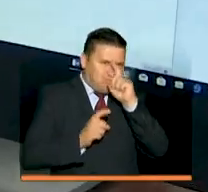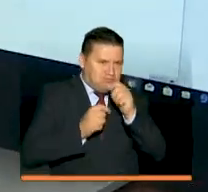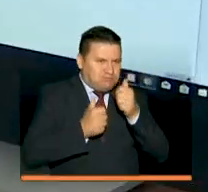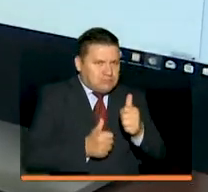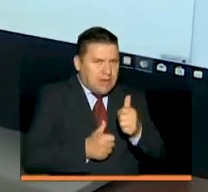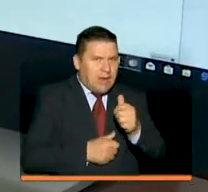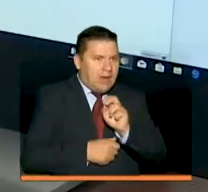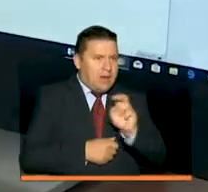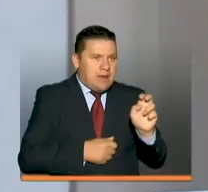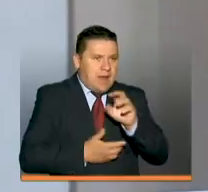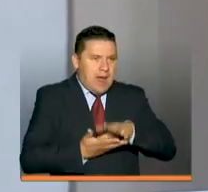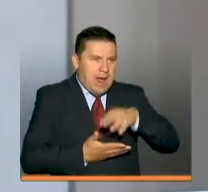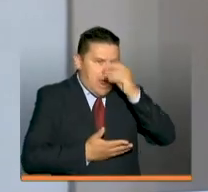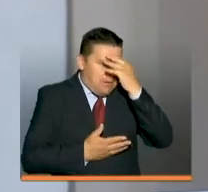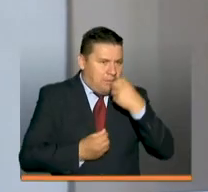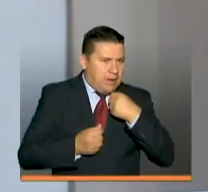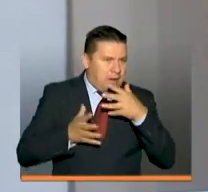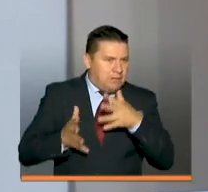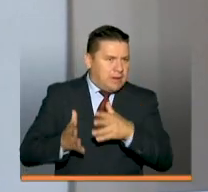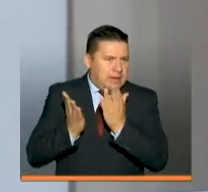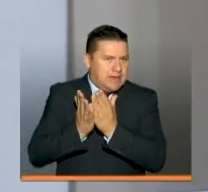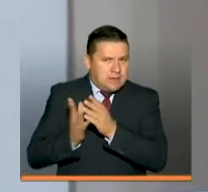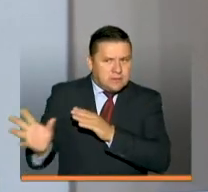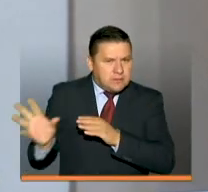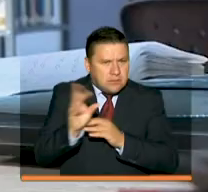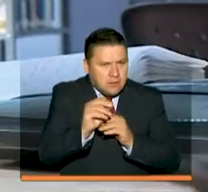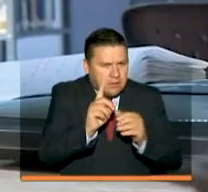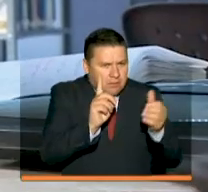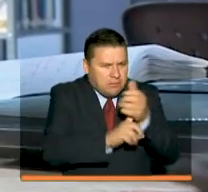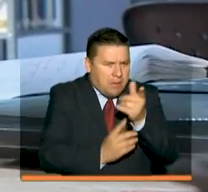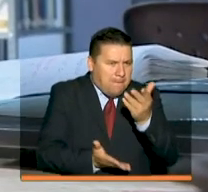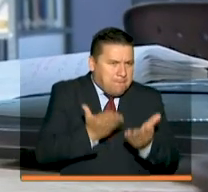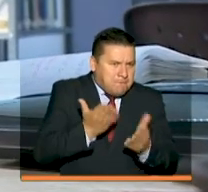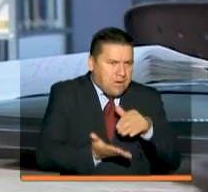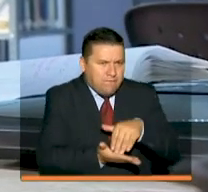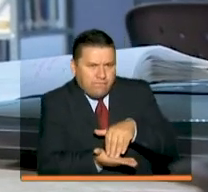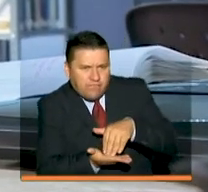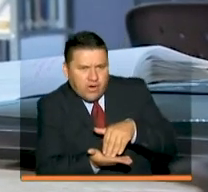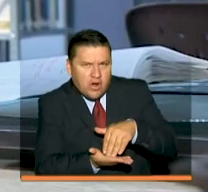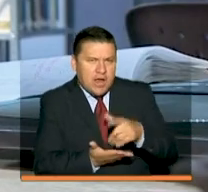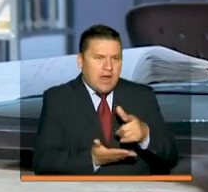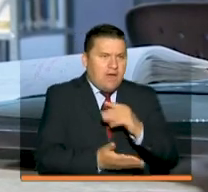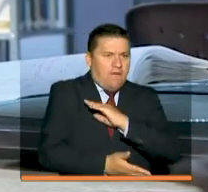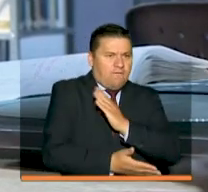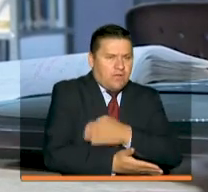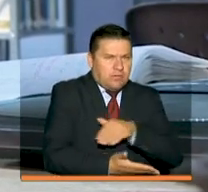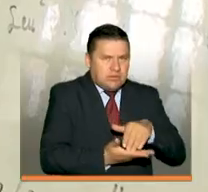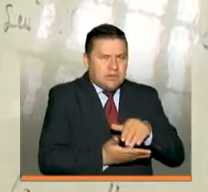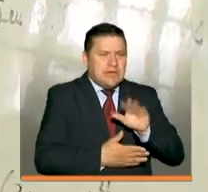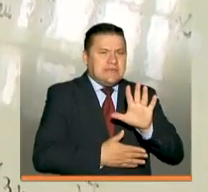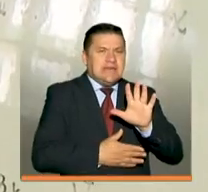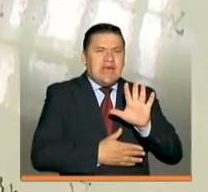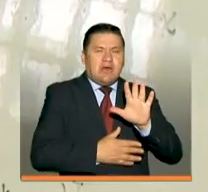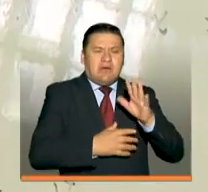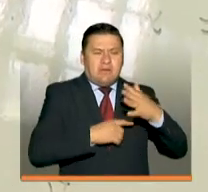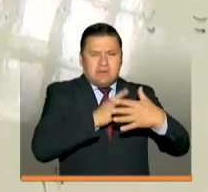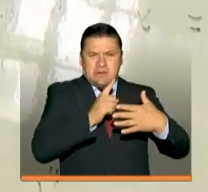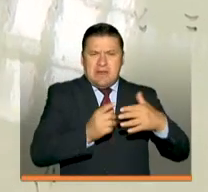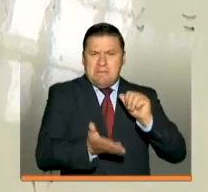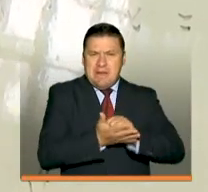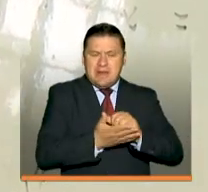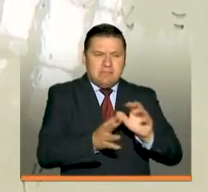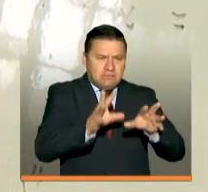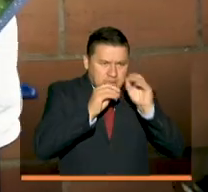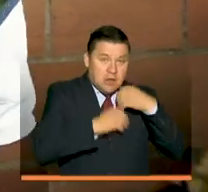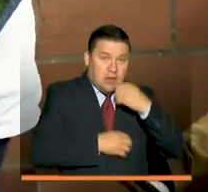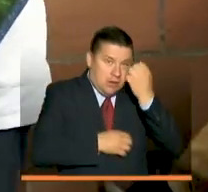los niveles de aprendizajes alcanzados por los estudiantes e identificar posibles fortalezas y retos en 5 áreas del conocimiento. Además, los docentes